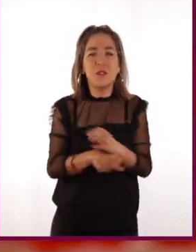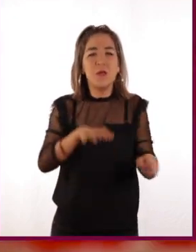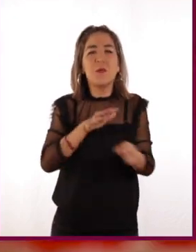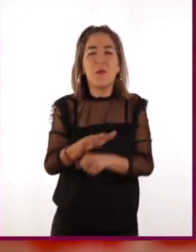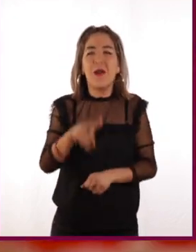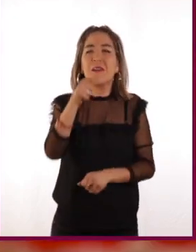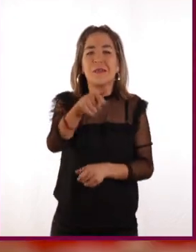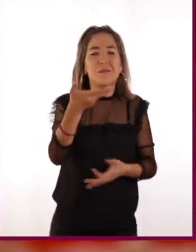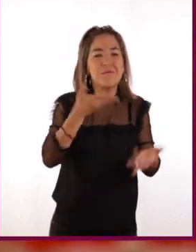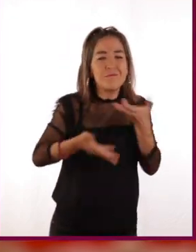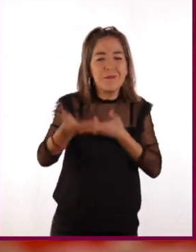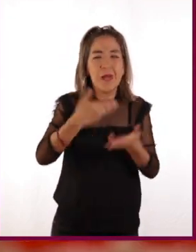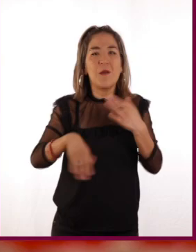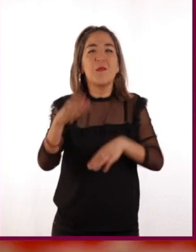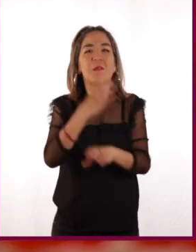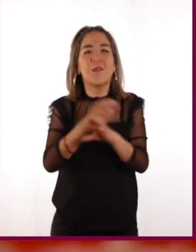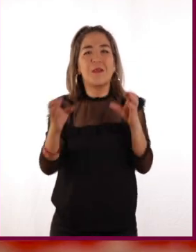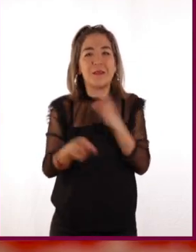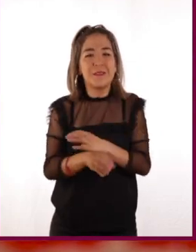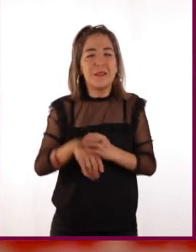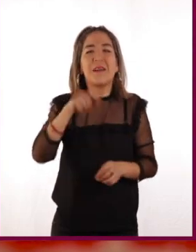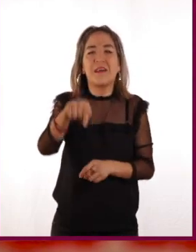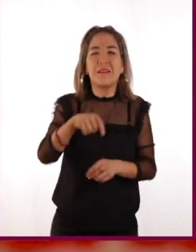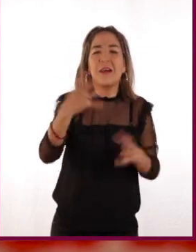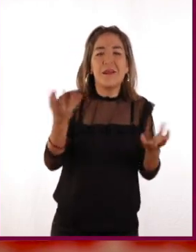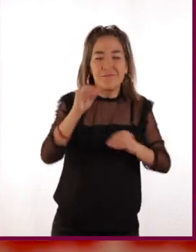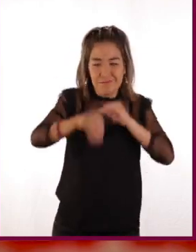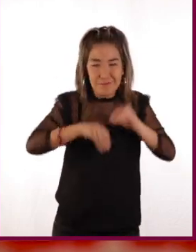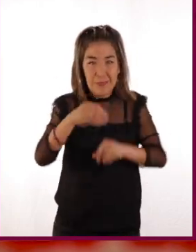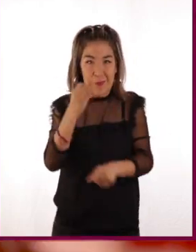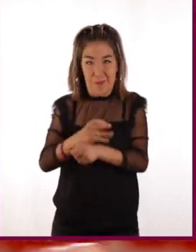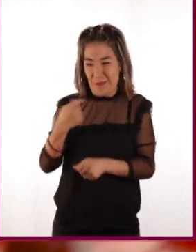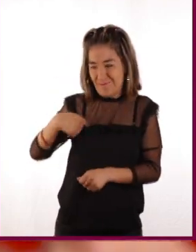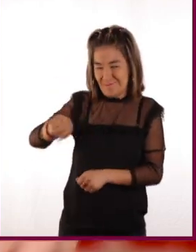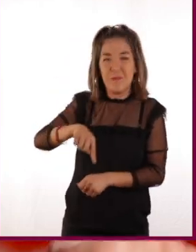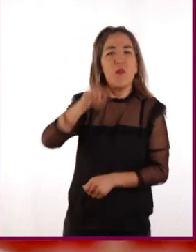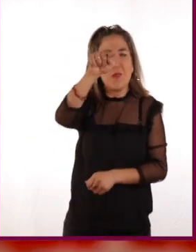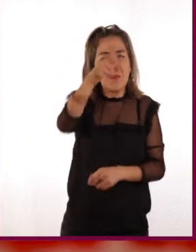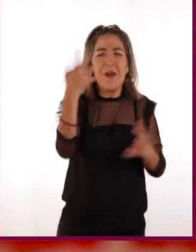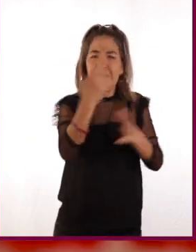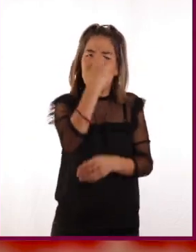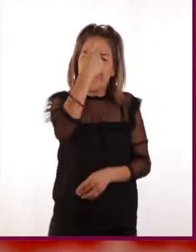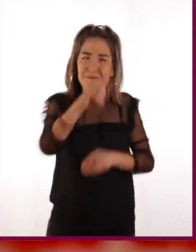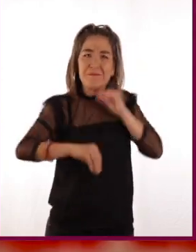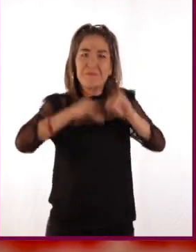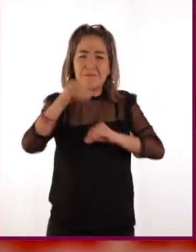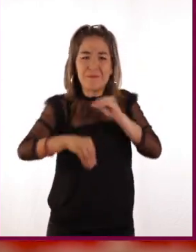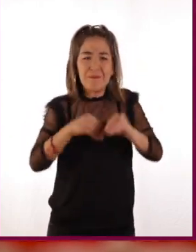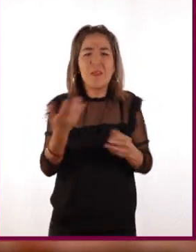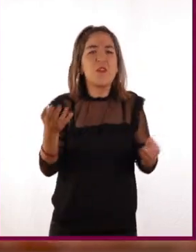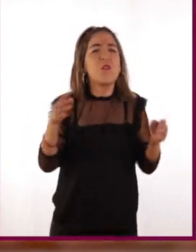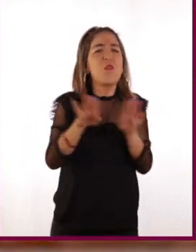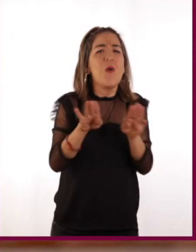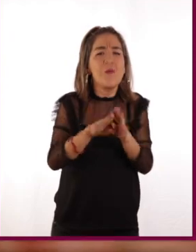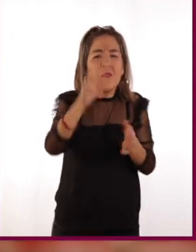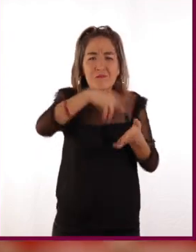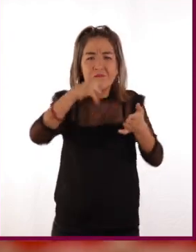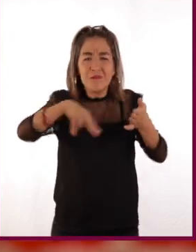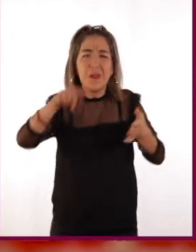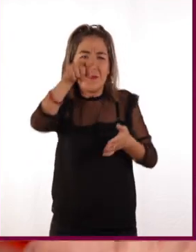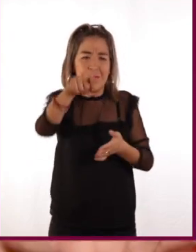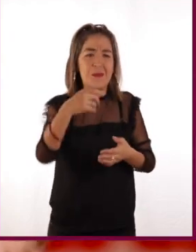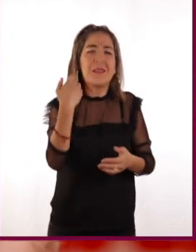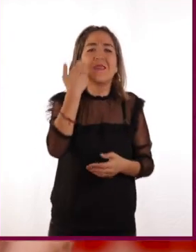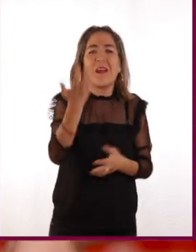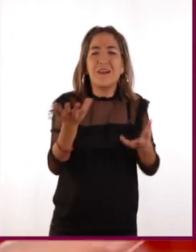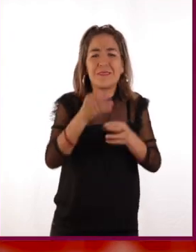que también nos encantará que nos compartan es los objetos que intervinieron. Nosotros lo hicimos con esos objetos, pero ¿ustedes en qué lo hicieron? ¿Se